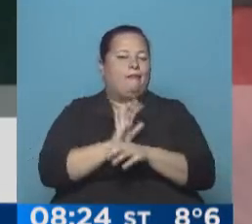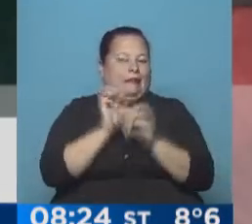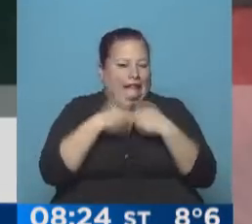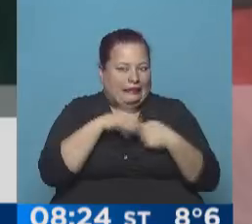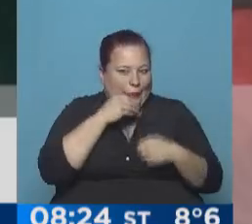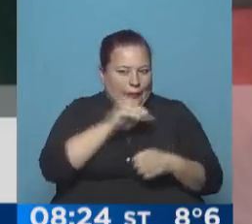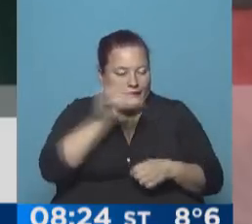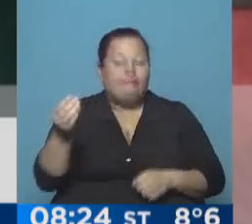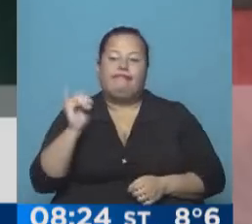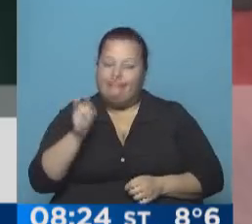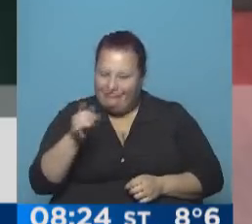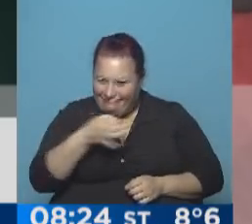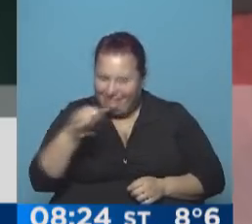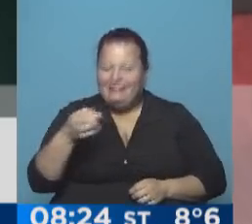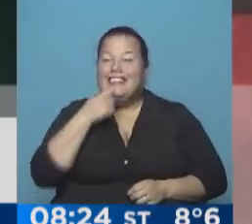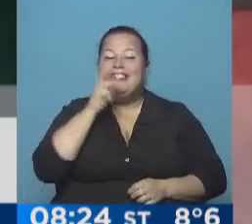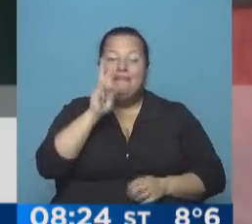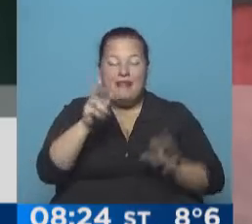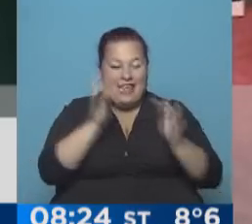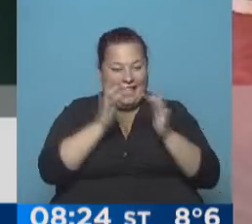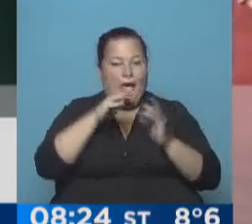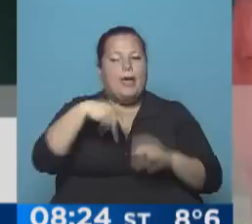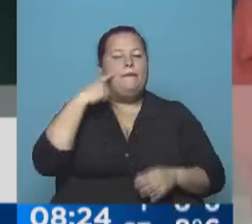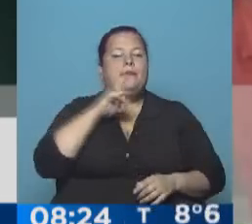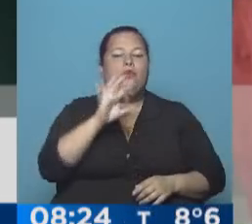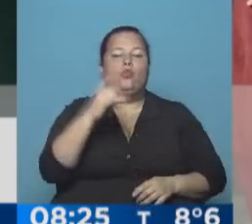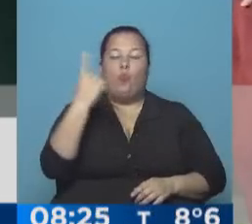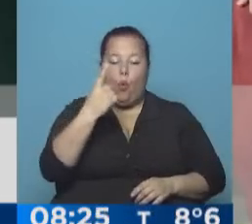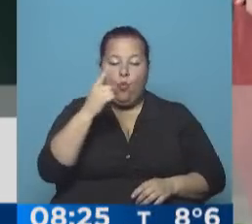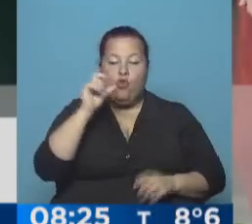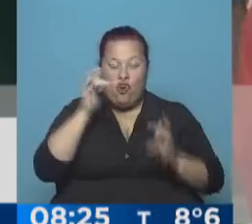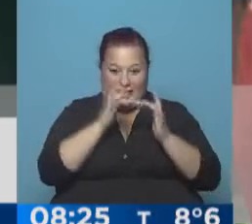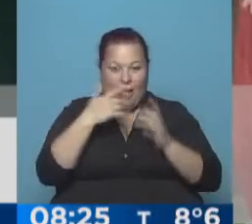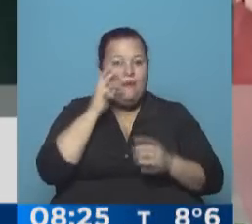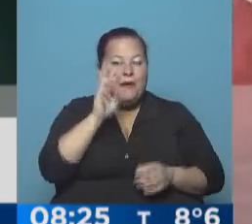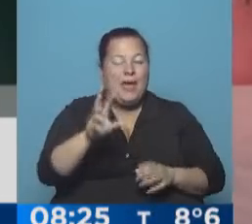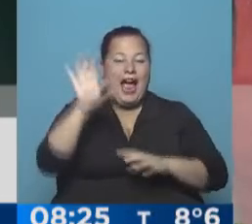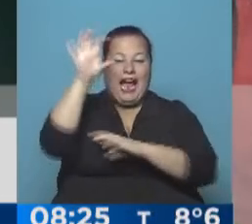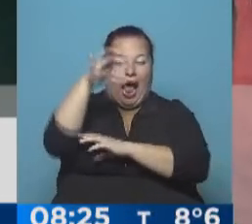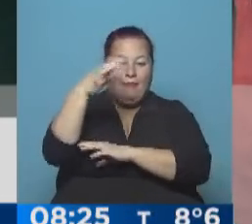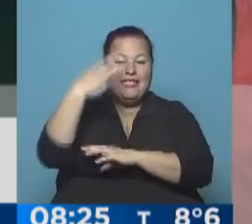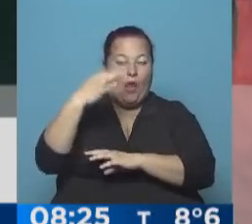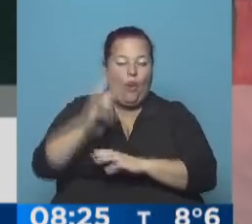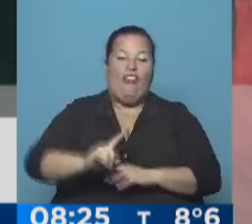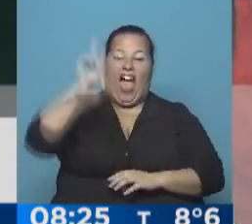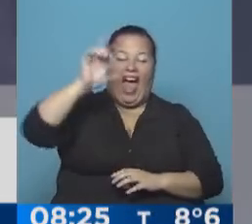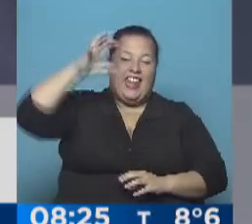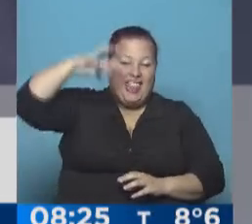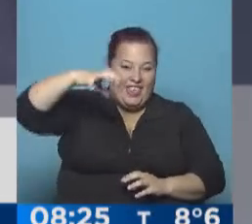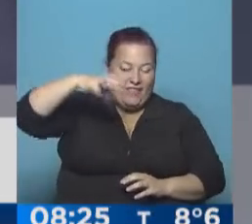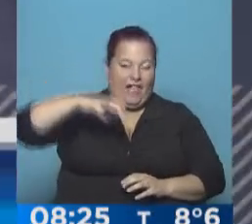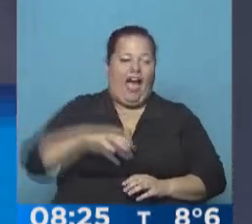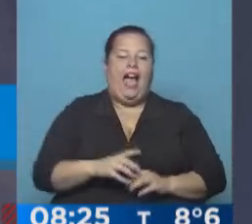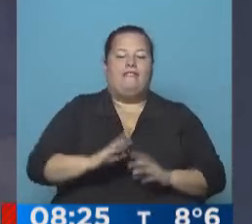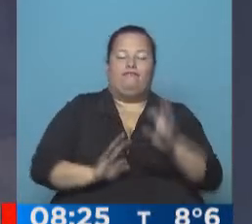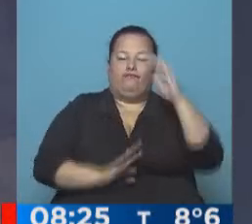escondida sí lo escuchan si ingresa en el portal minuto 1.com.ar lo pueden ver la cámara de seguridad que está arriba de en